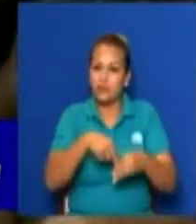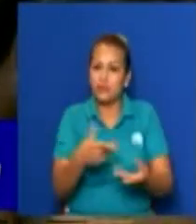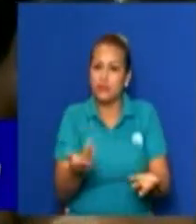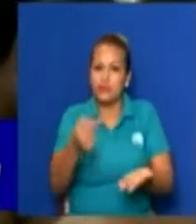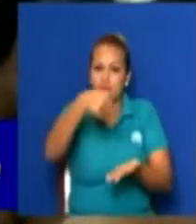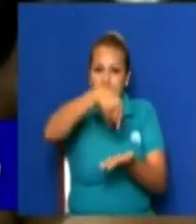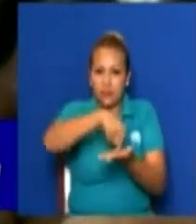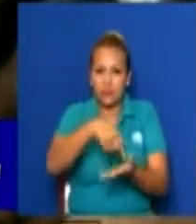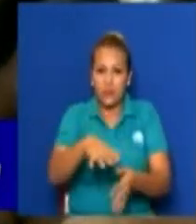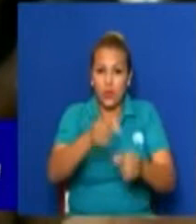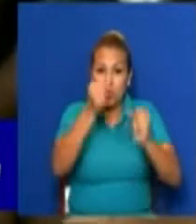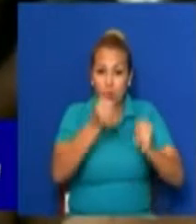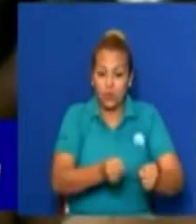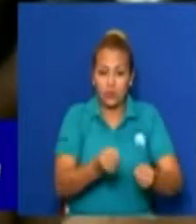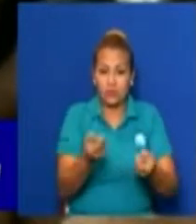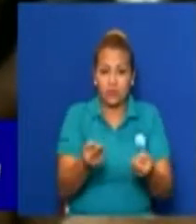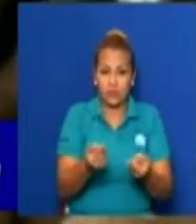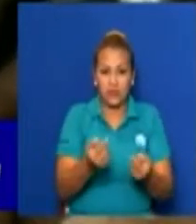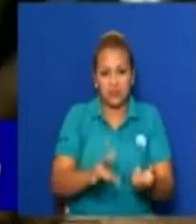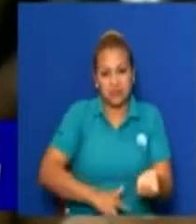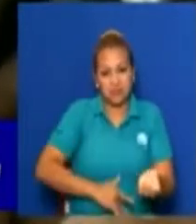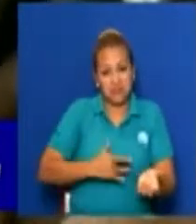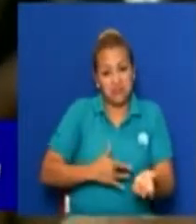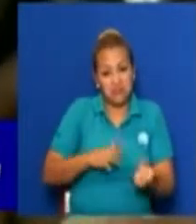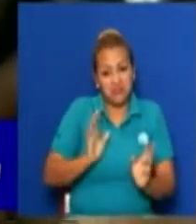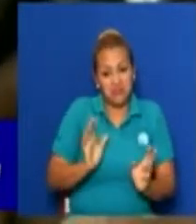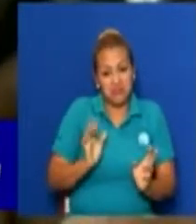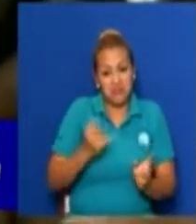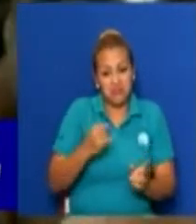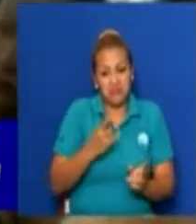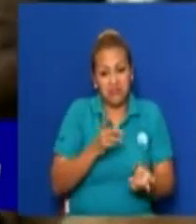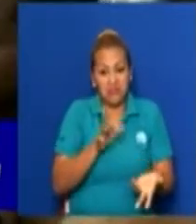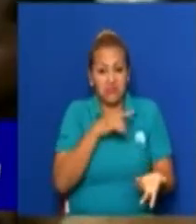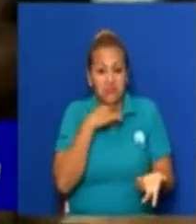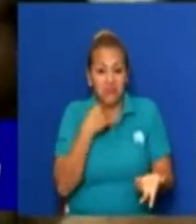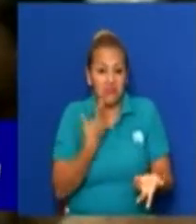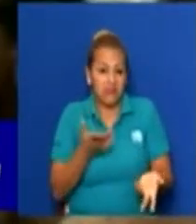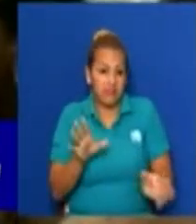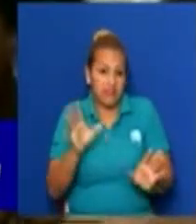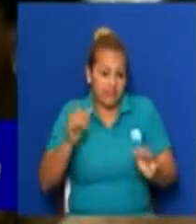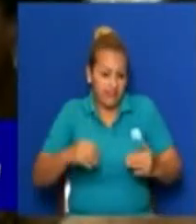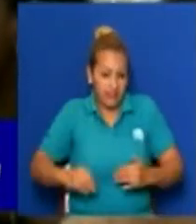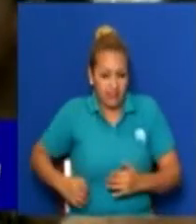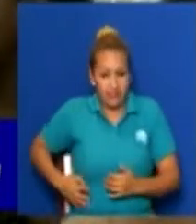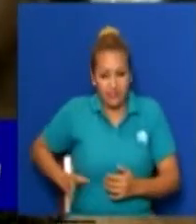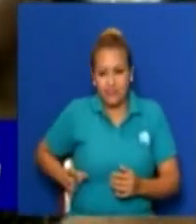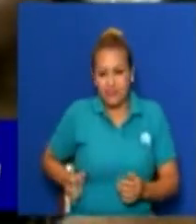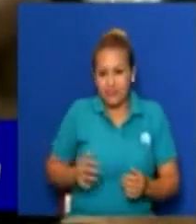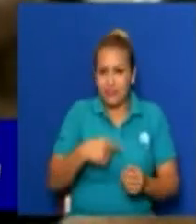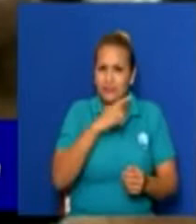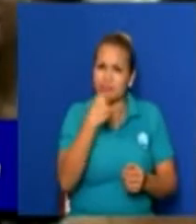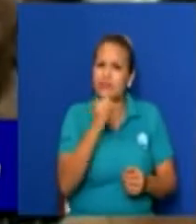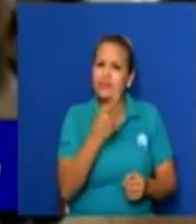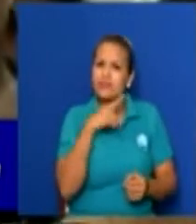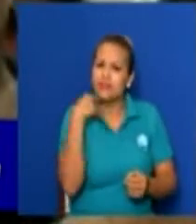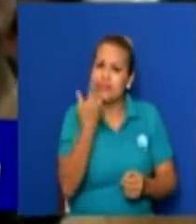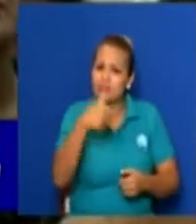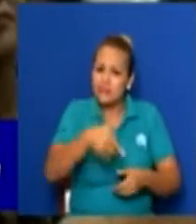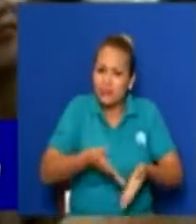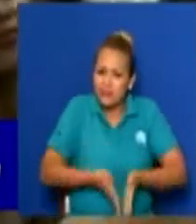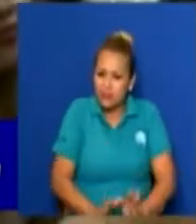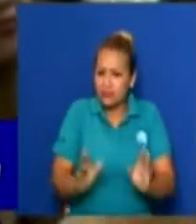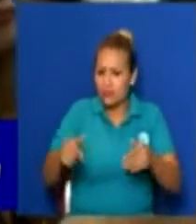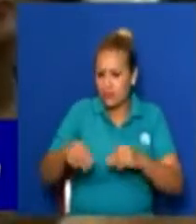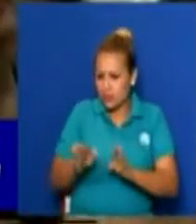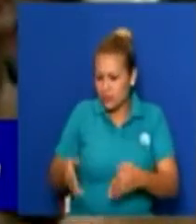los hombres, lo siento, es cierto que dicen que salimos de la costilla de ellos, pero, hermano, para